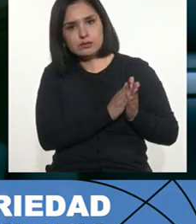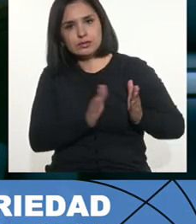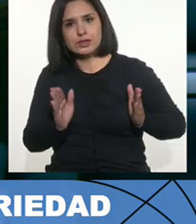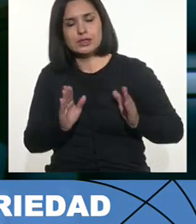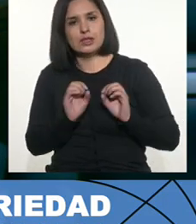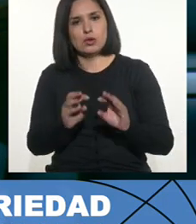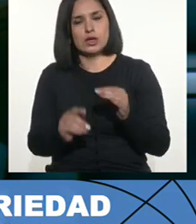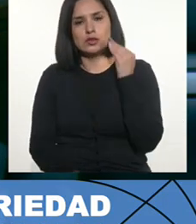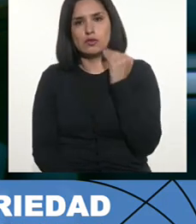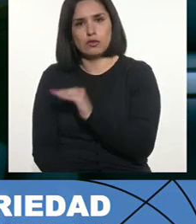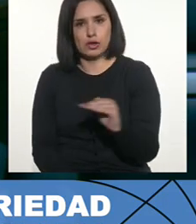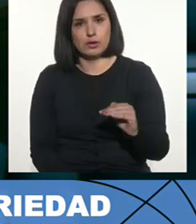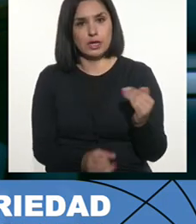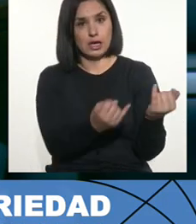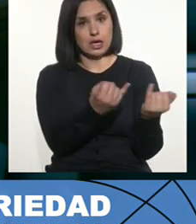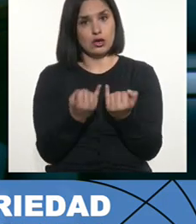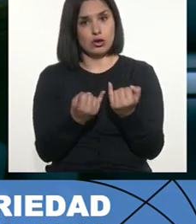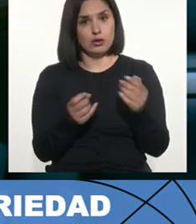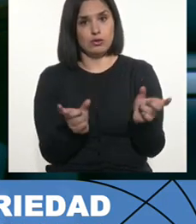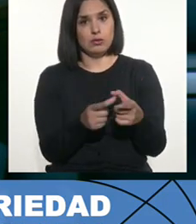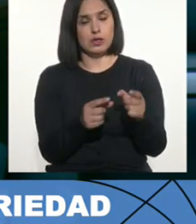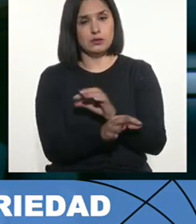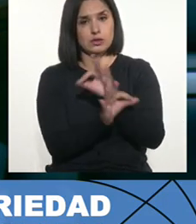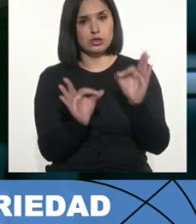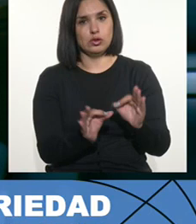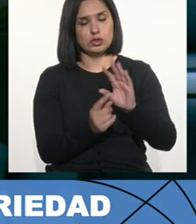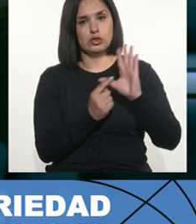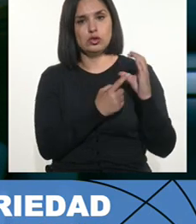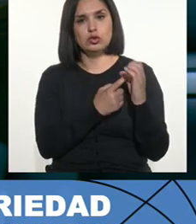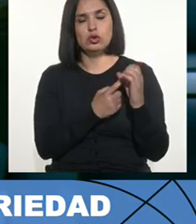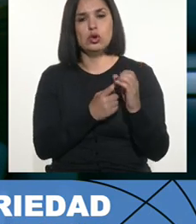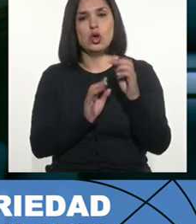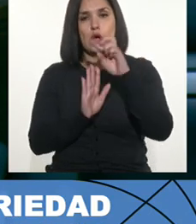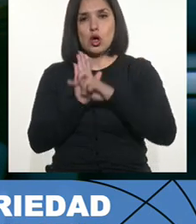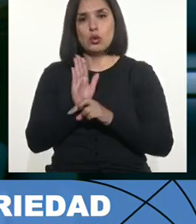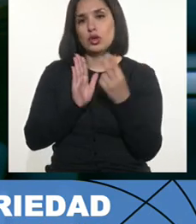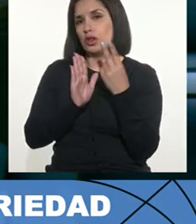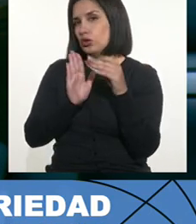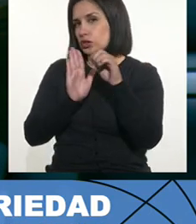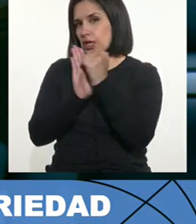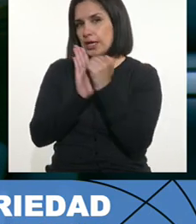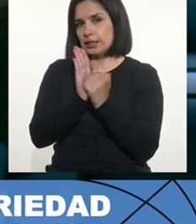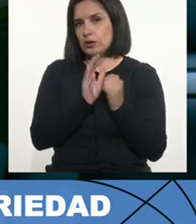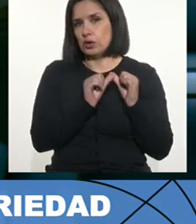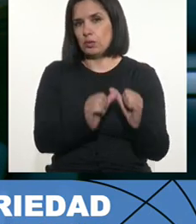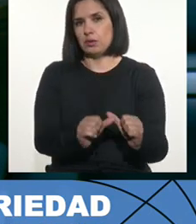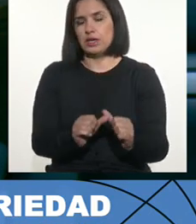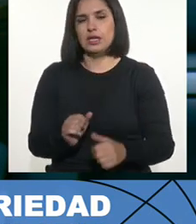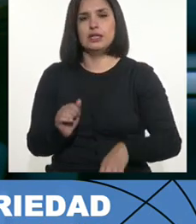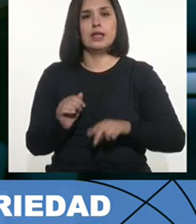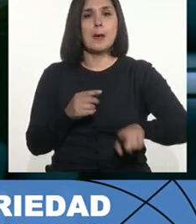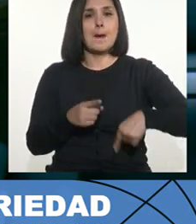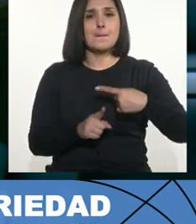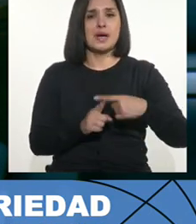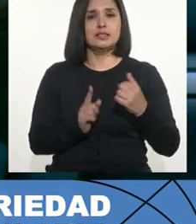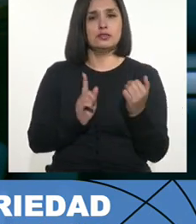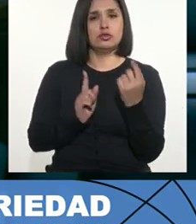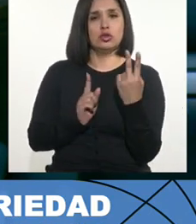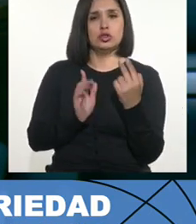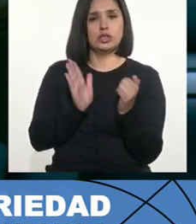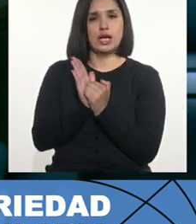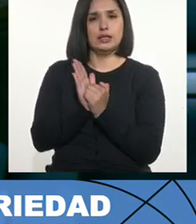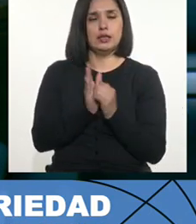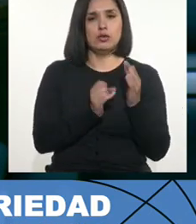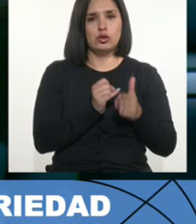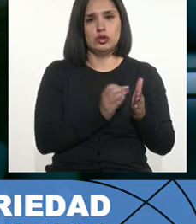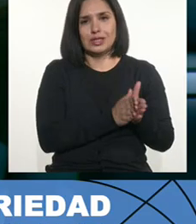de de la comisión de educación y cultura el proyecto consta sólo de dos artículos permanentes y dos artículos transitorios que tienen por